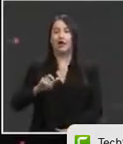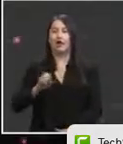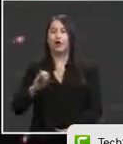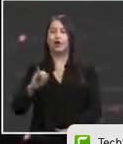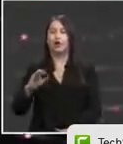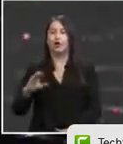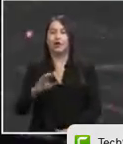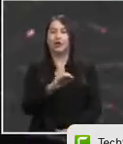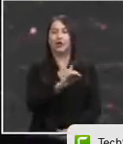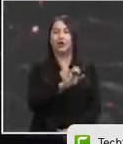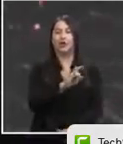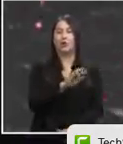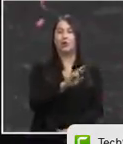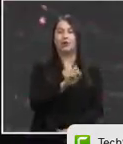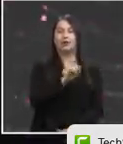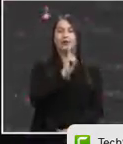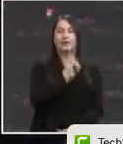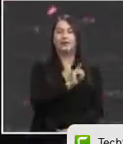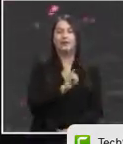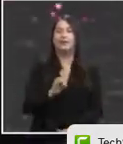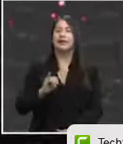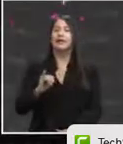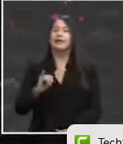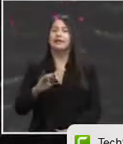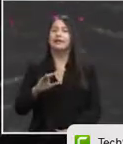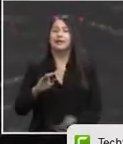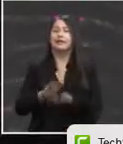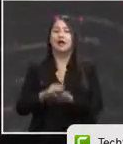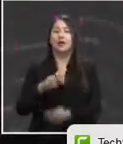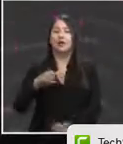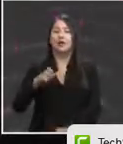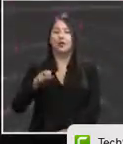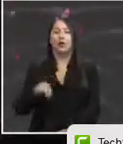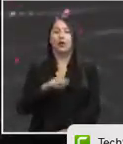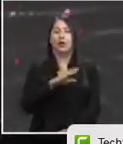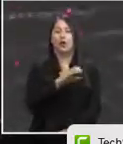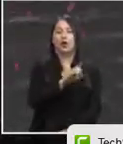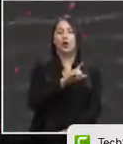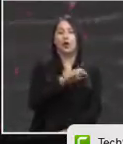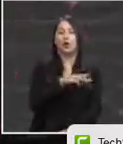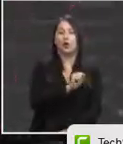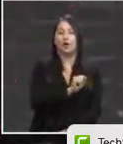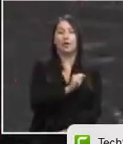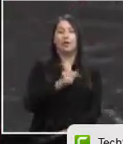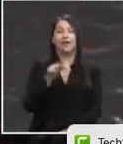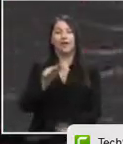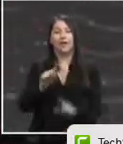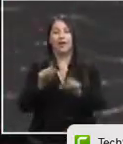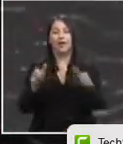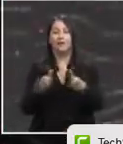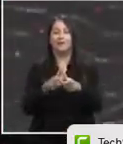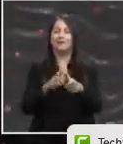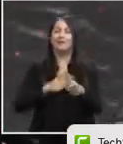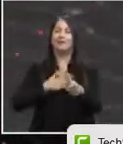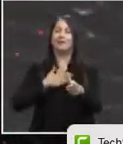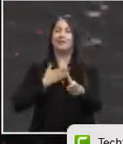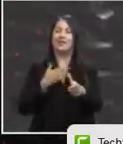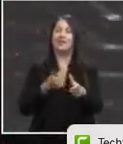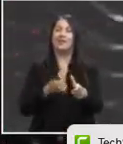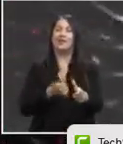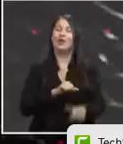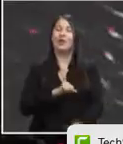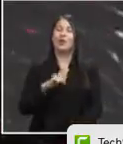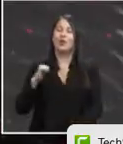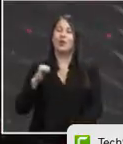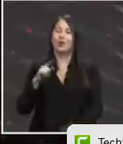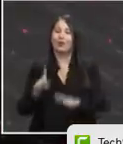senador Durresti, senador Chichuahuán y senador Coloma. Esta comisión, de la que me siento orgullosa de haber fundado en su